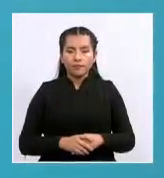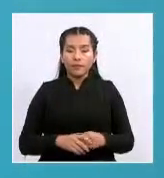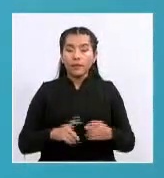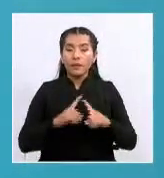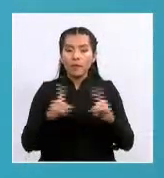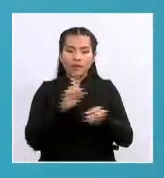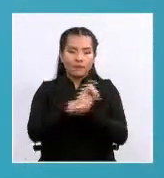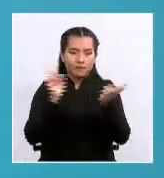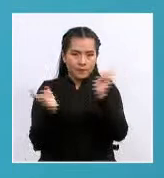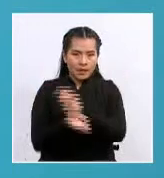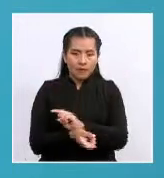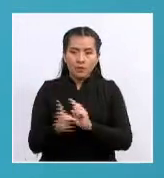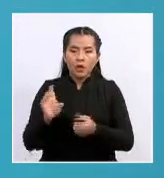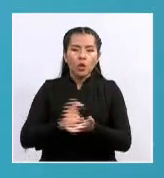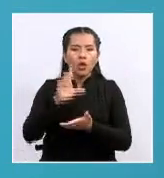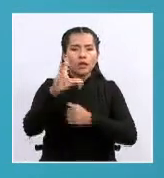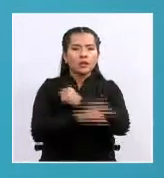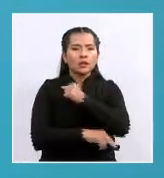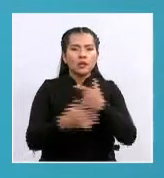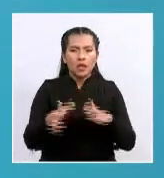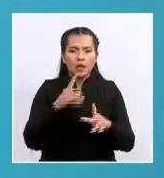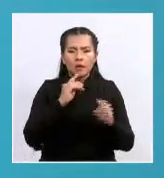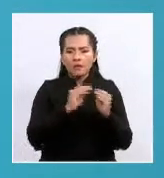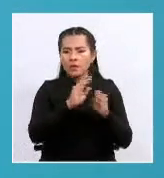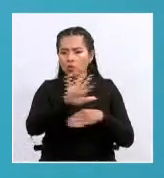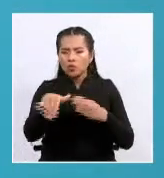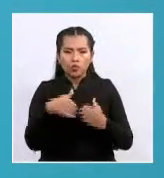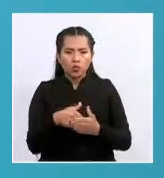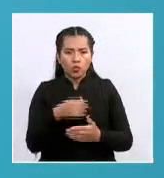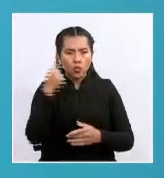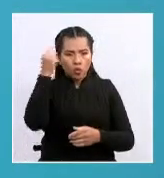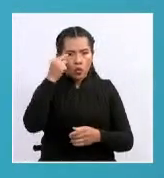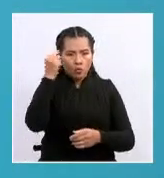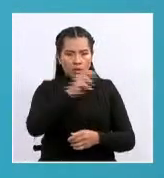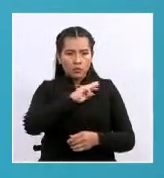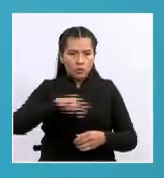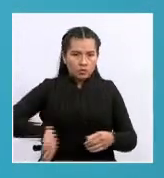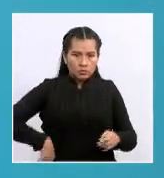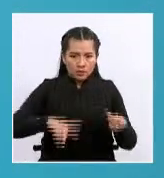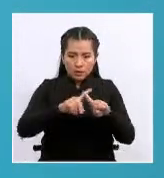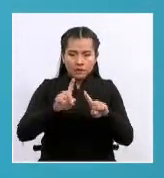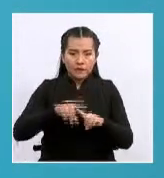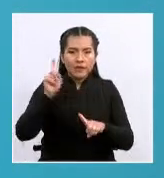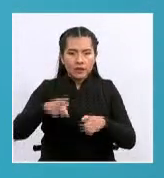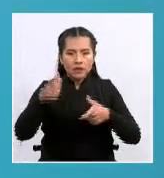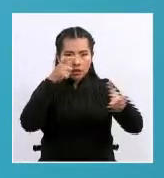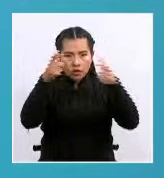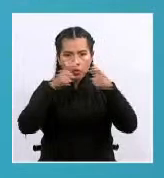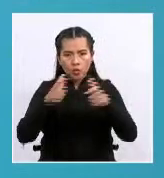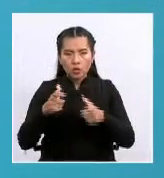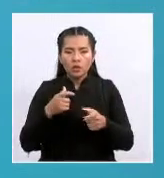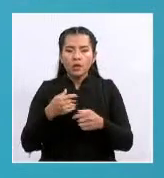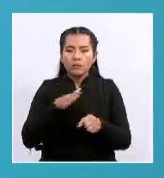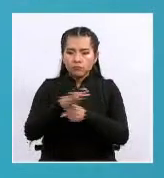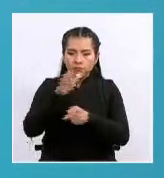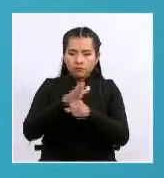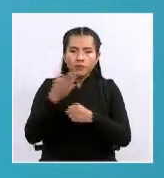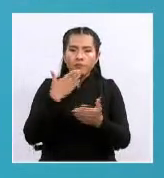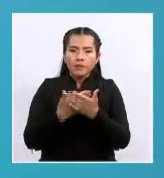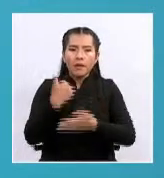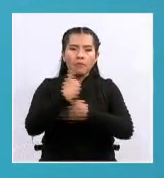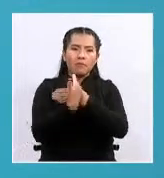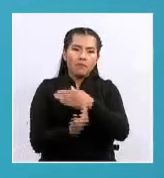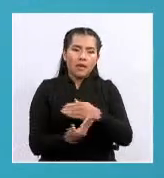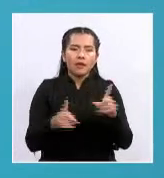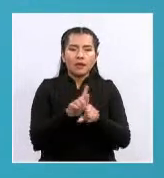Vamos a cambiar. El gobierno nacional pide a los gobiernos subnacionales que cumplan con su misión de controlar el abastecimiento y el precio del pan de batalla